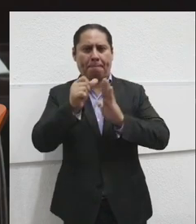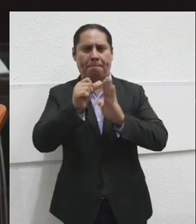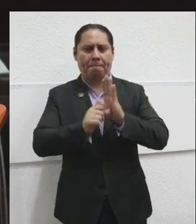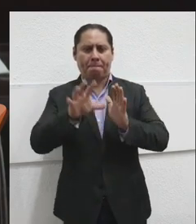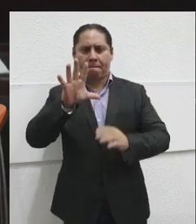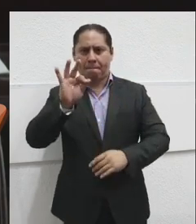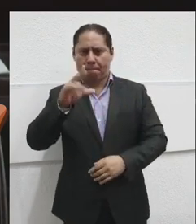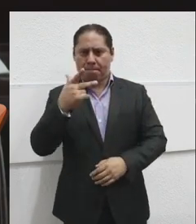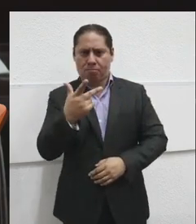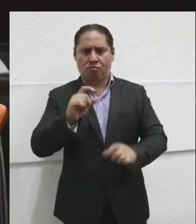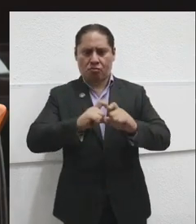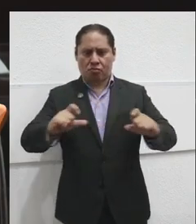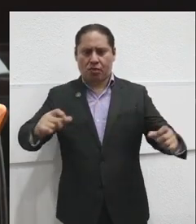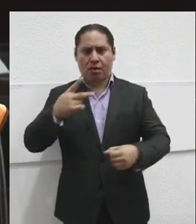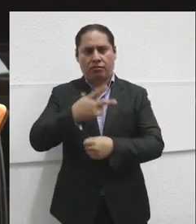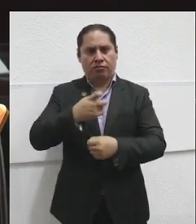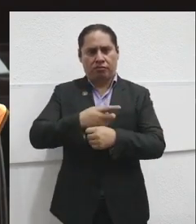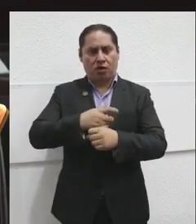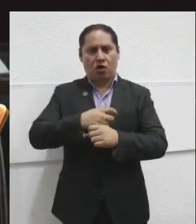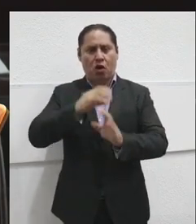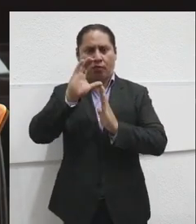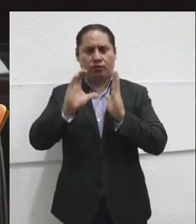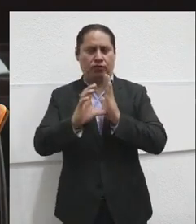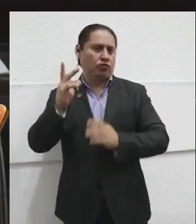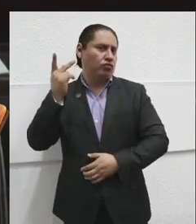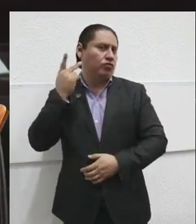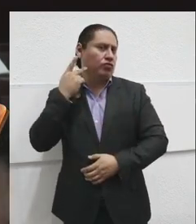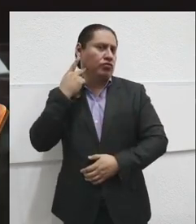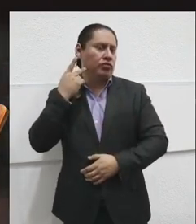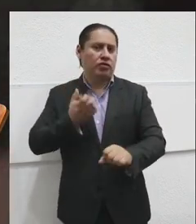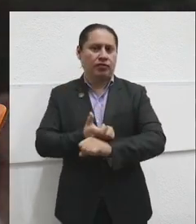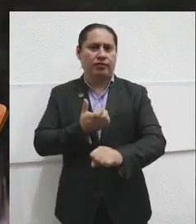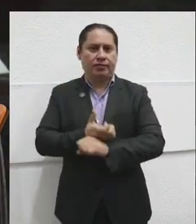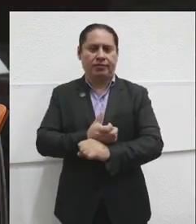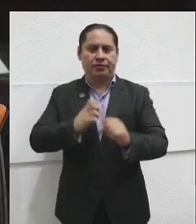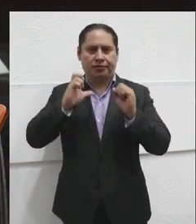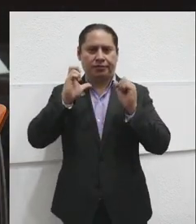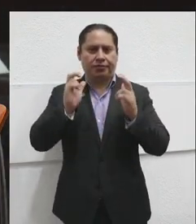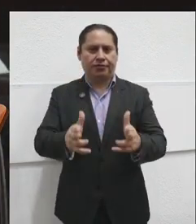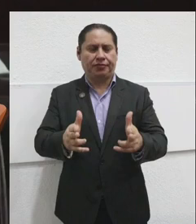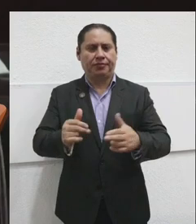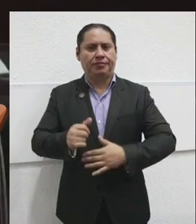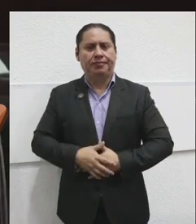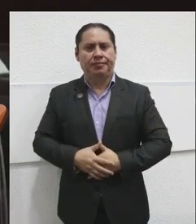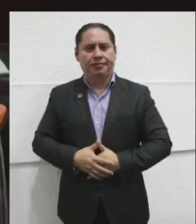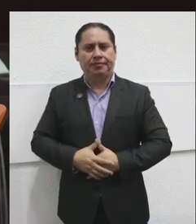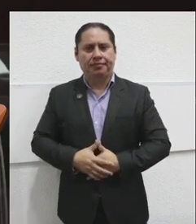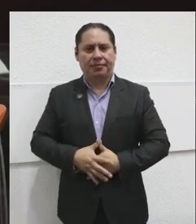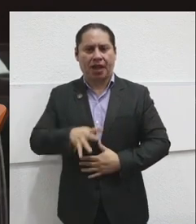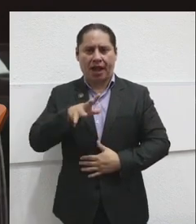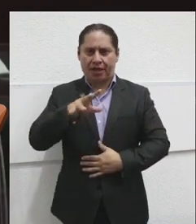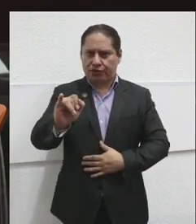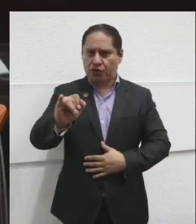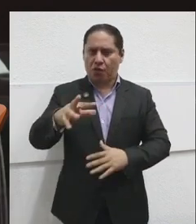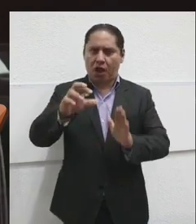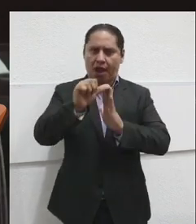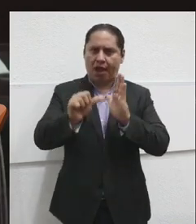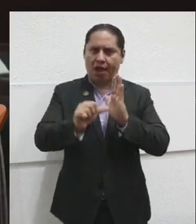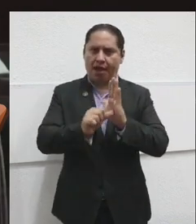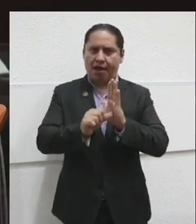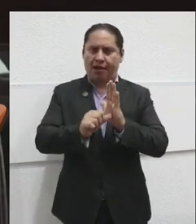artículo 48, fracción segunda de la Constitución Política del Estado Libre y Soberano de Chiapas, así como los